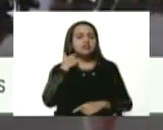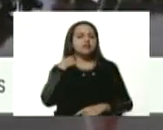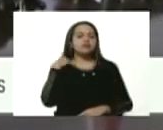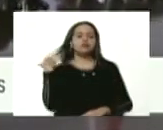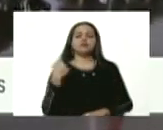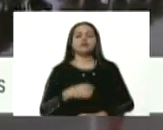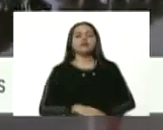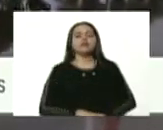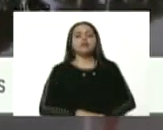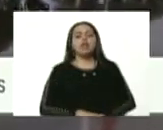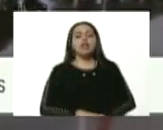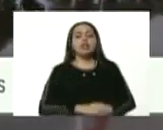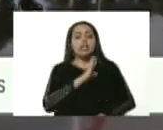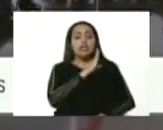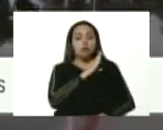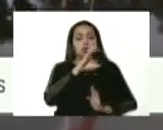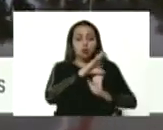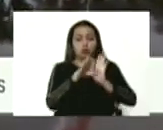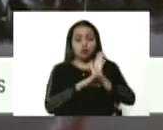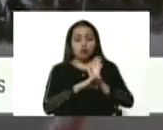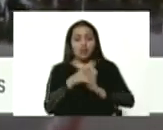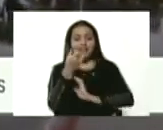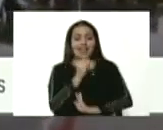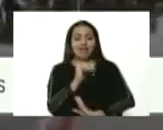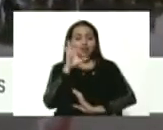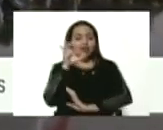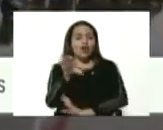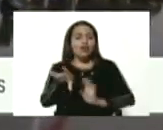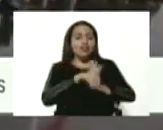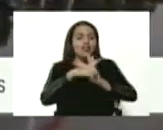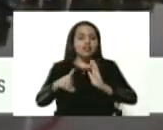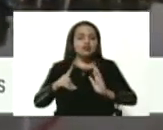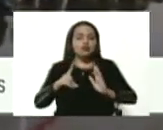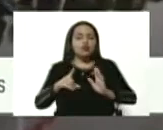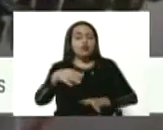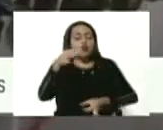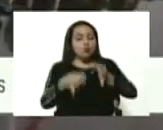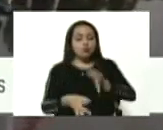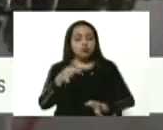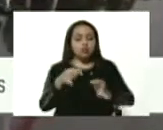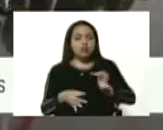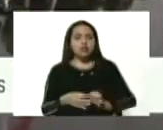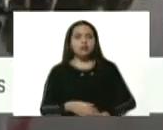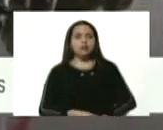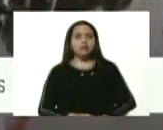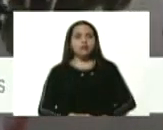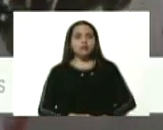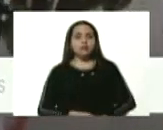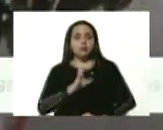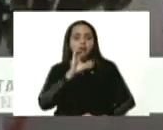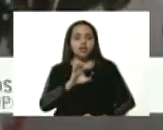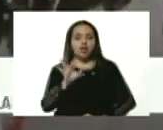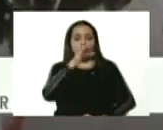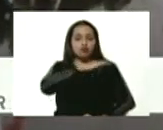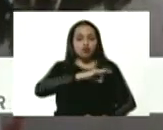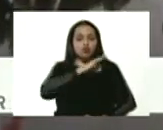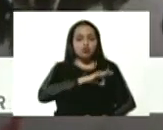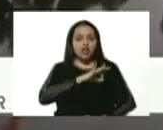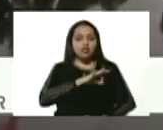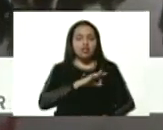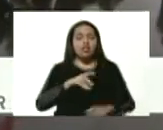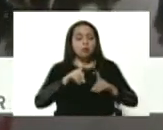Tenemos una constitución que garantice un estado de derecho, de justicia, un estado social, democrático,